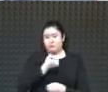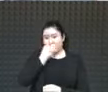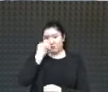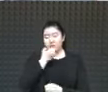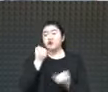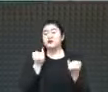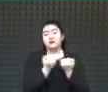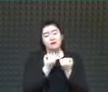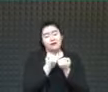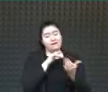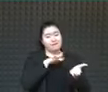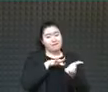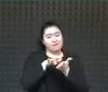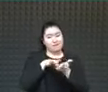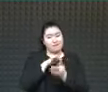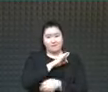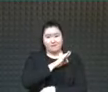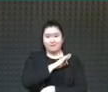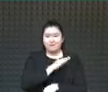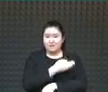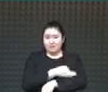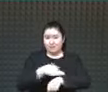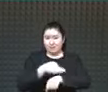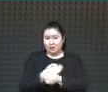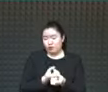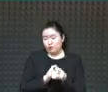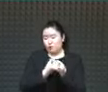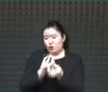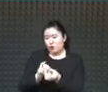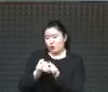pandemia. Empecemos con mi beca para empezar.